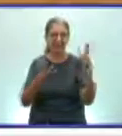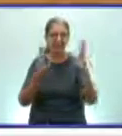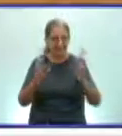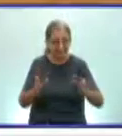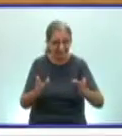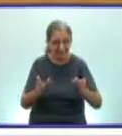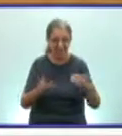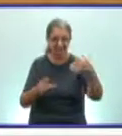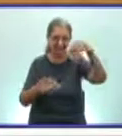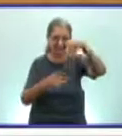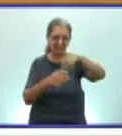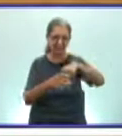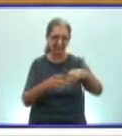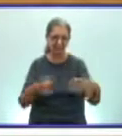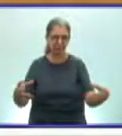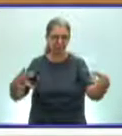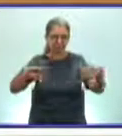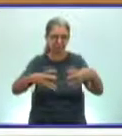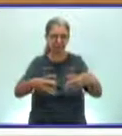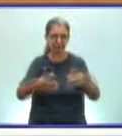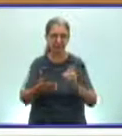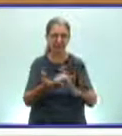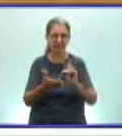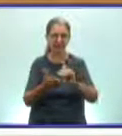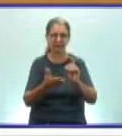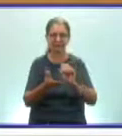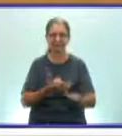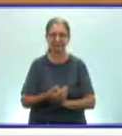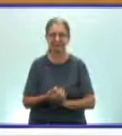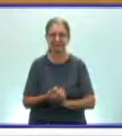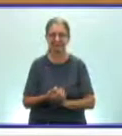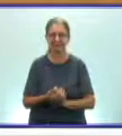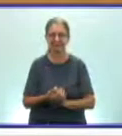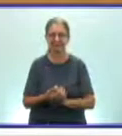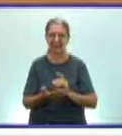de un conjunto de datos.